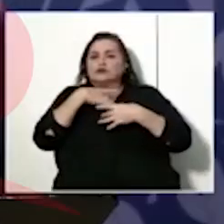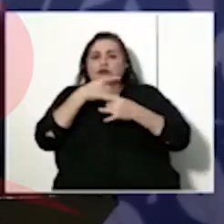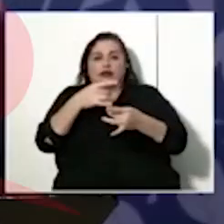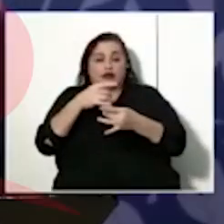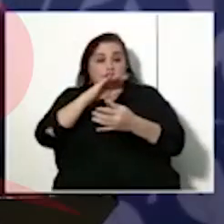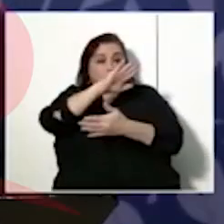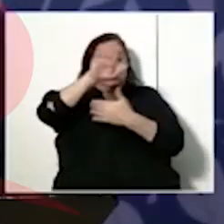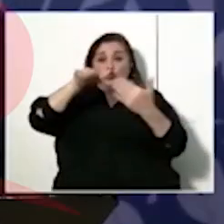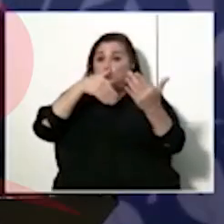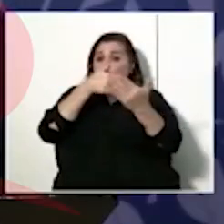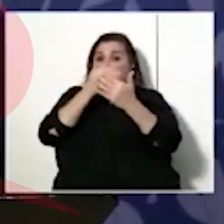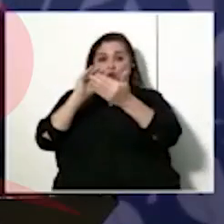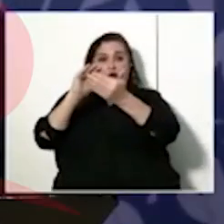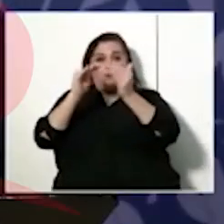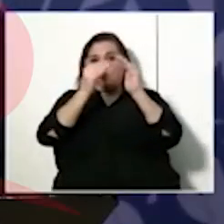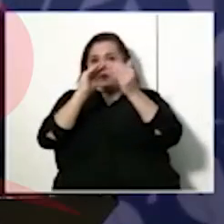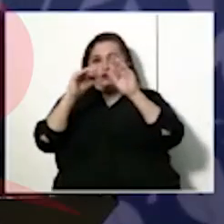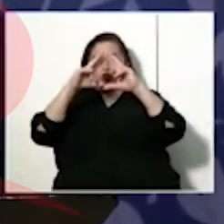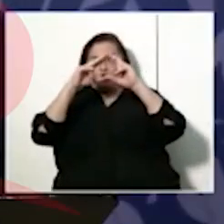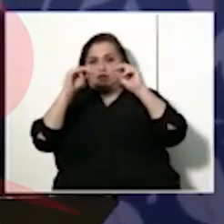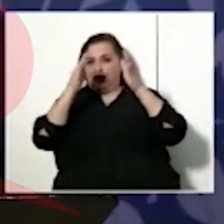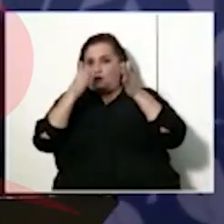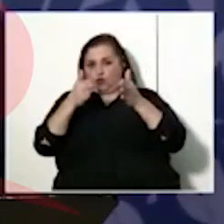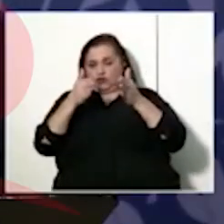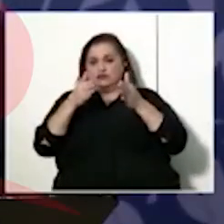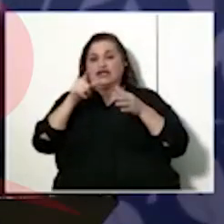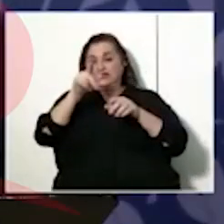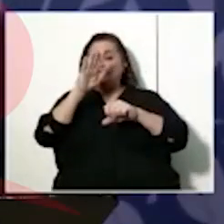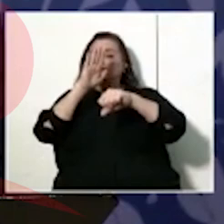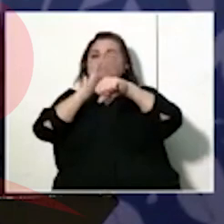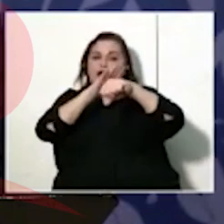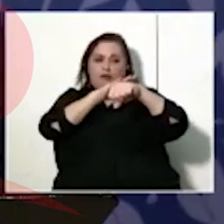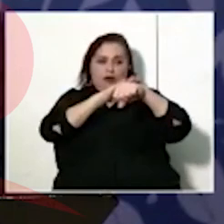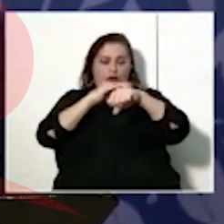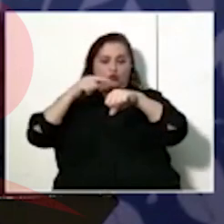de todo el pueblo nicaragüense. Ese es el llamado